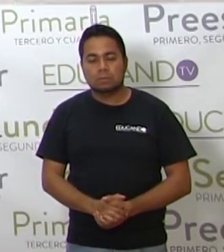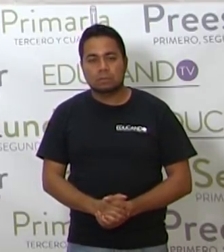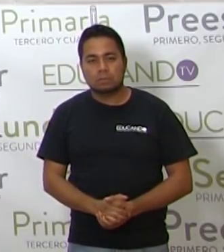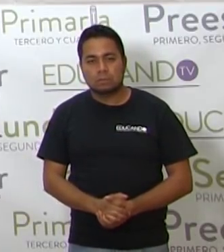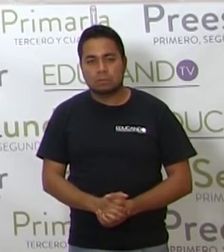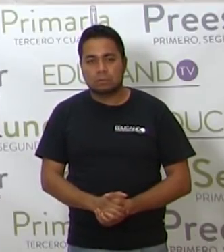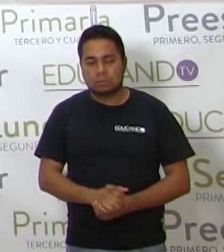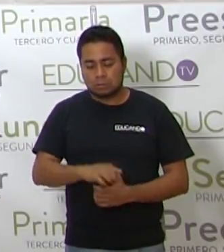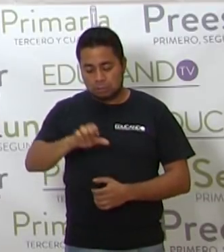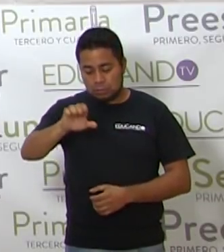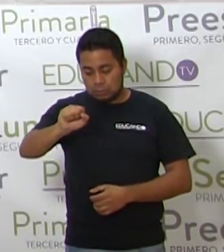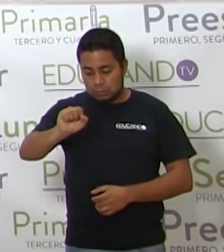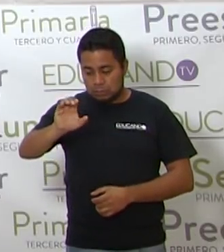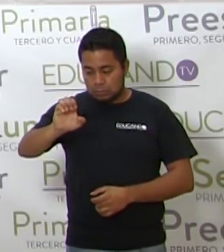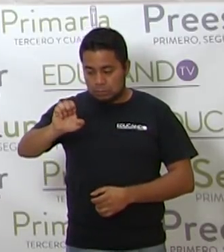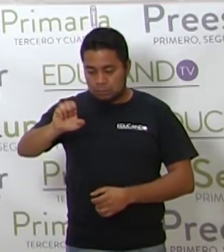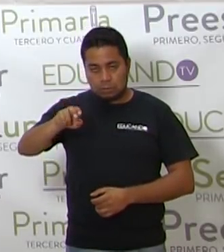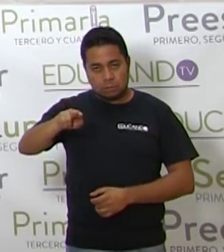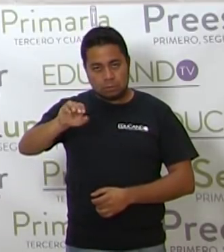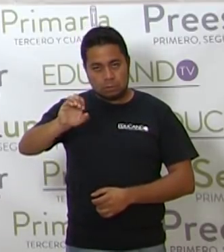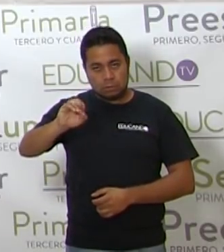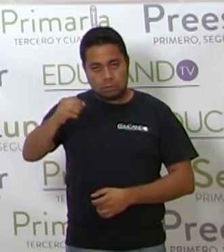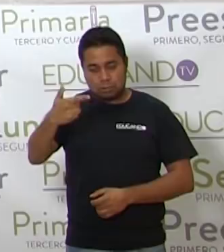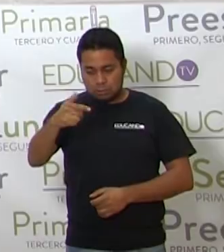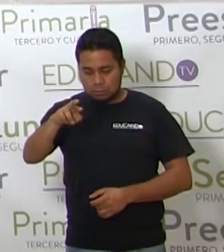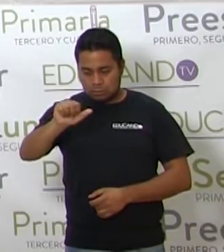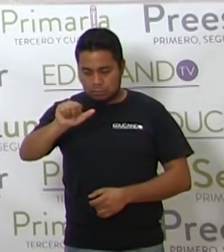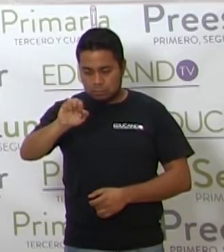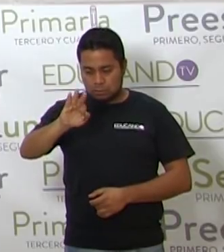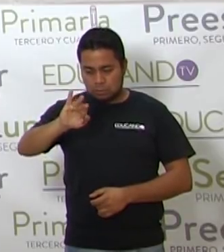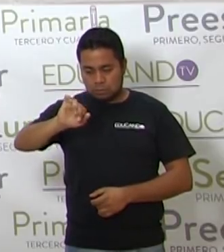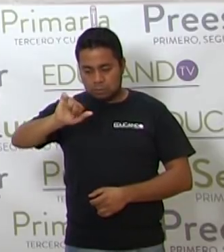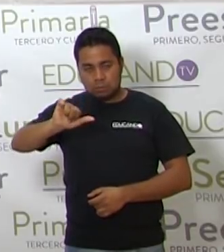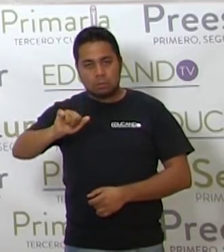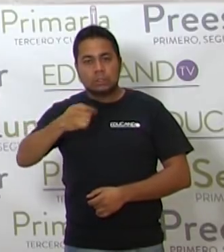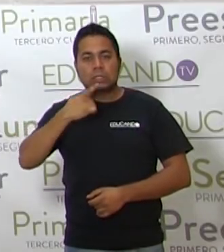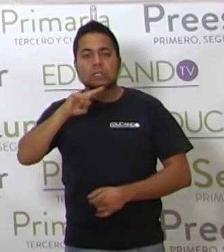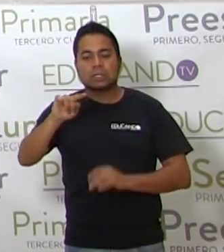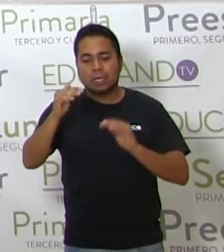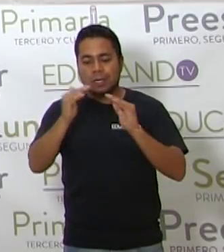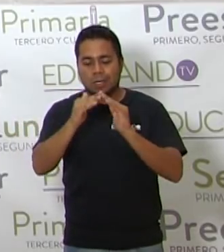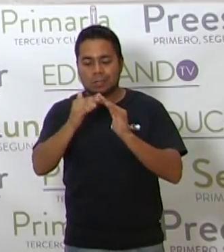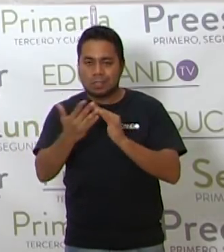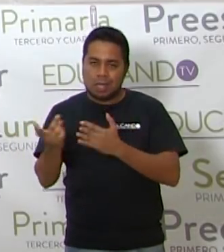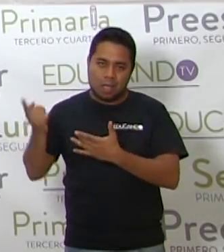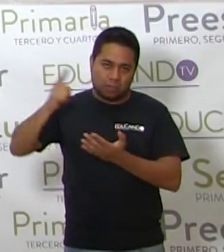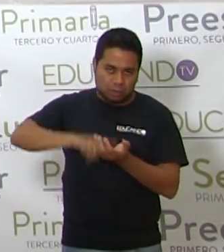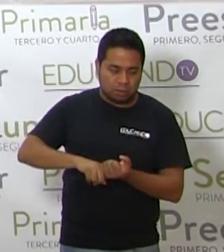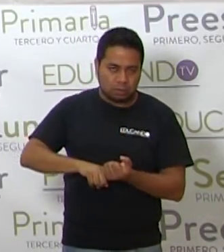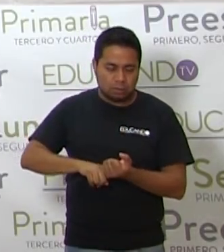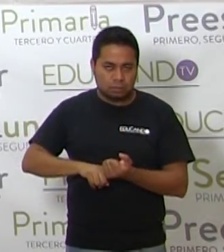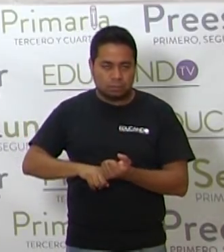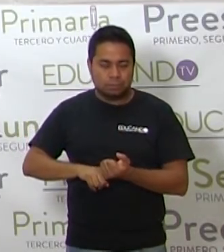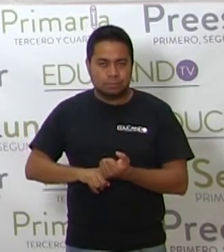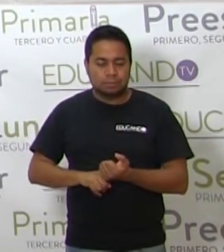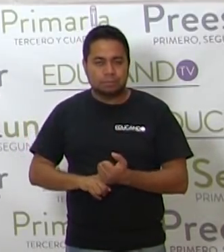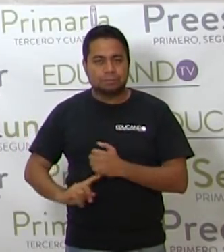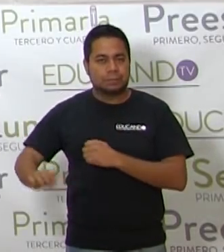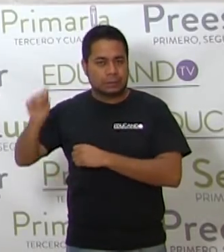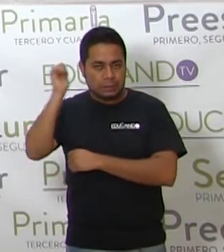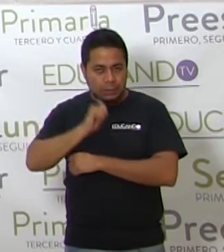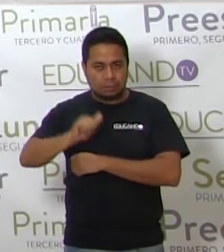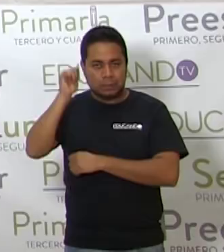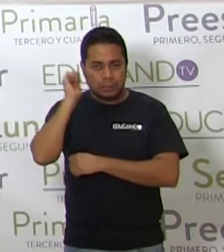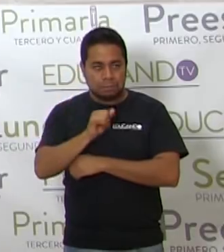nos habla de un interior de una casa. Siempre en las primeras